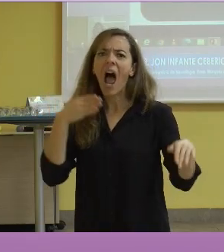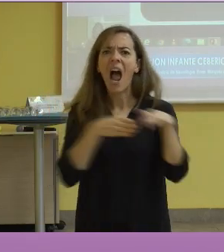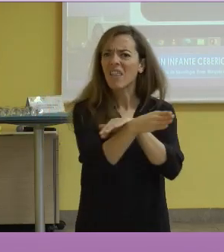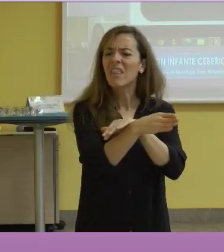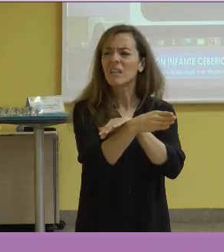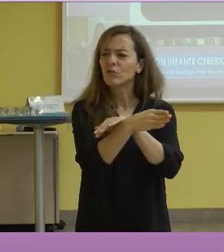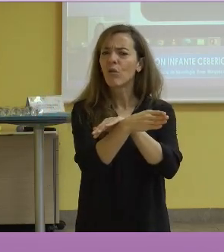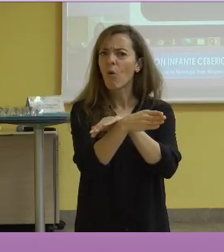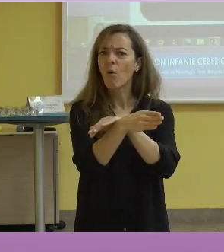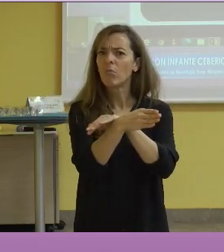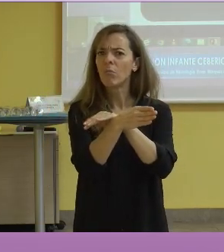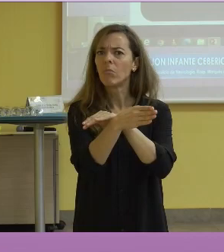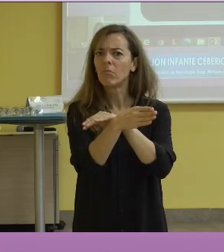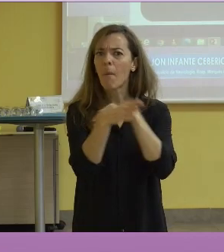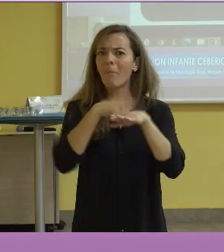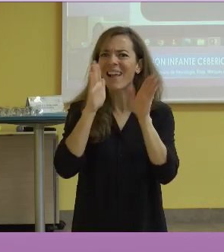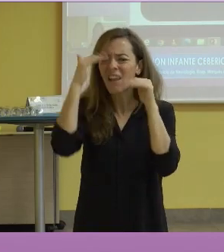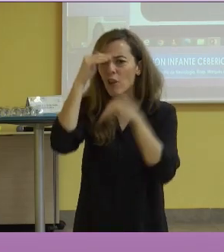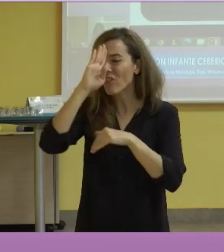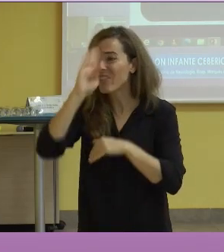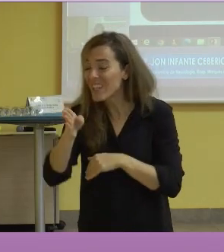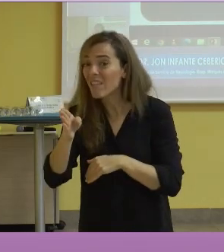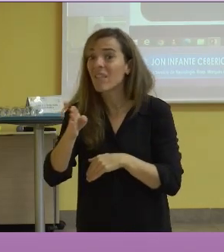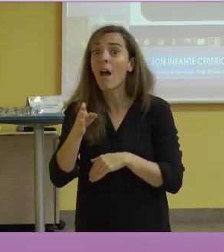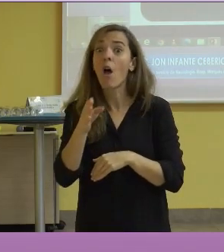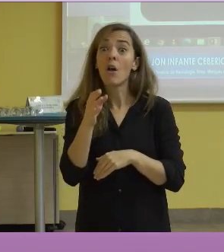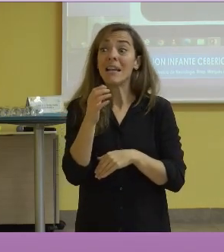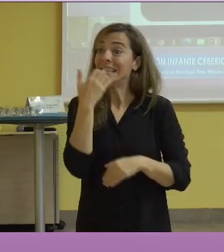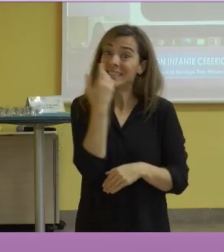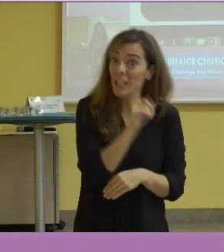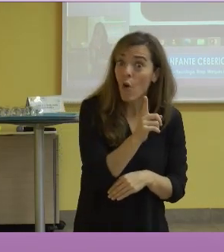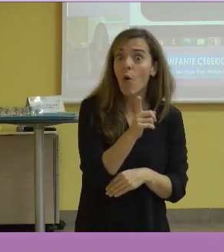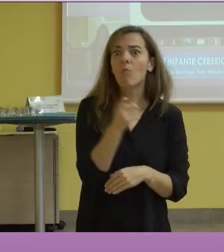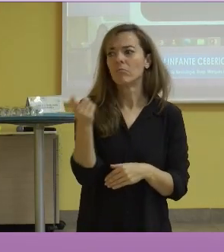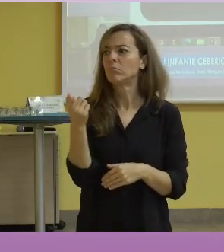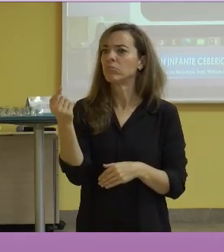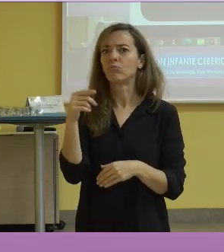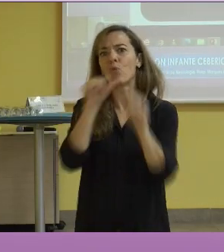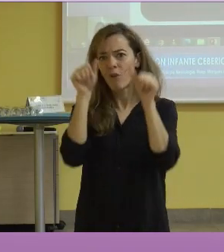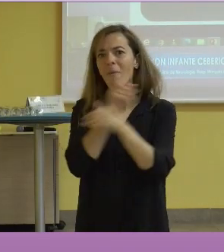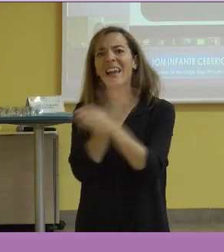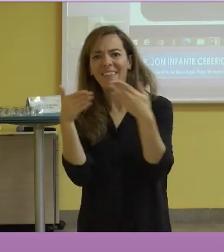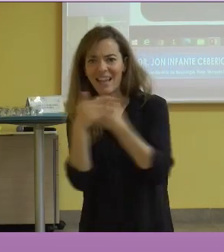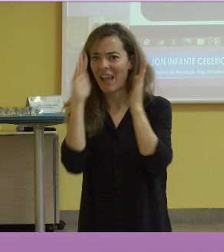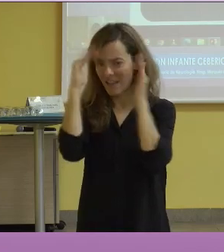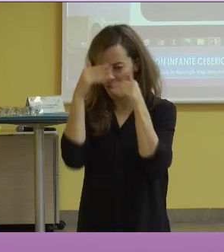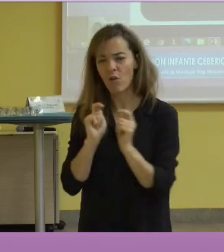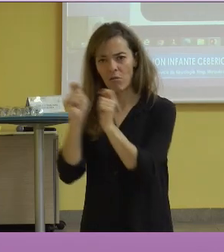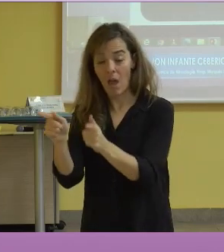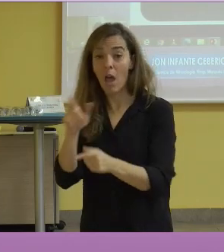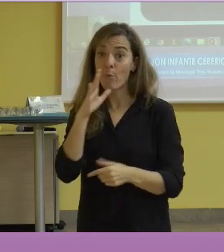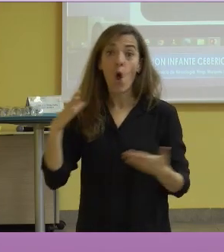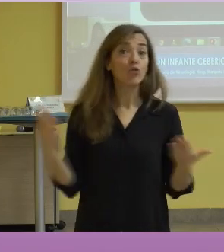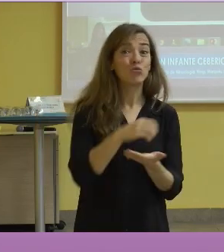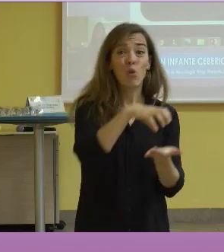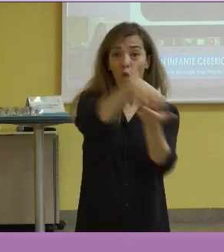¿no?, si no es a una atención directa en estos centros, sí pues de manera indirecta, porque todos los centros, digamos, que estamos